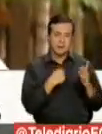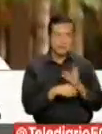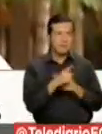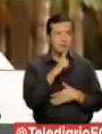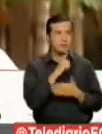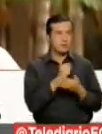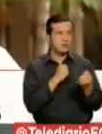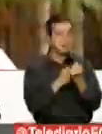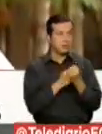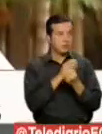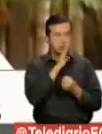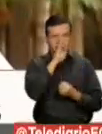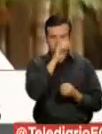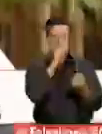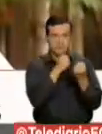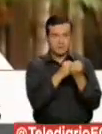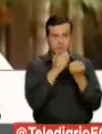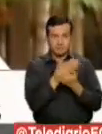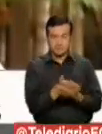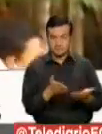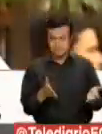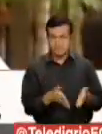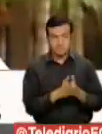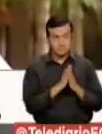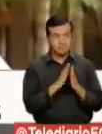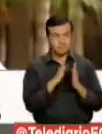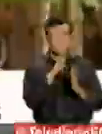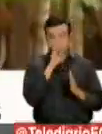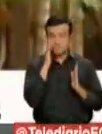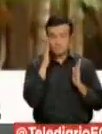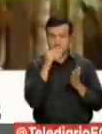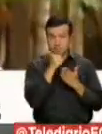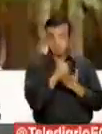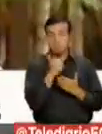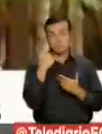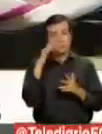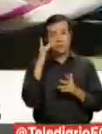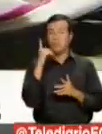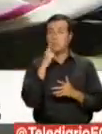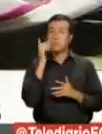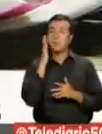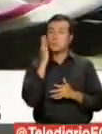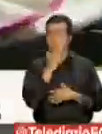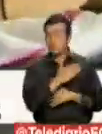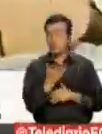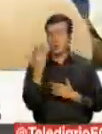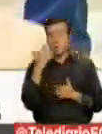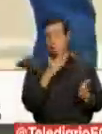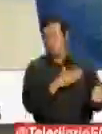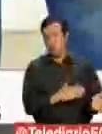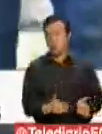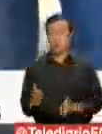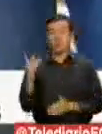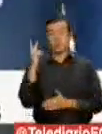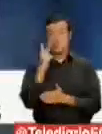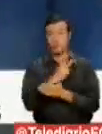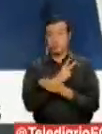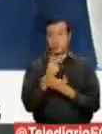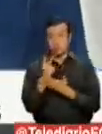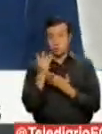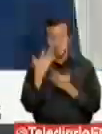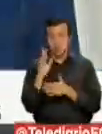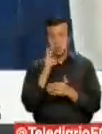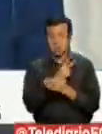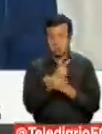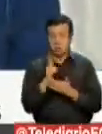la apoyamos en lo que nos pide y nos ha pedido. Creo que como cualquier padre. Ya han transcurrido dos semanas del preuniversitario